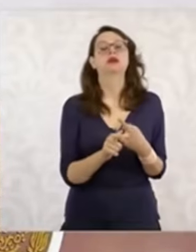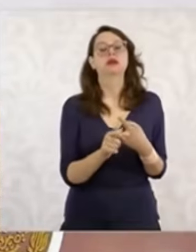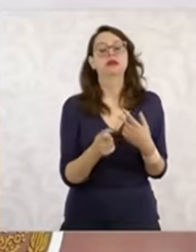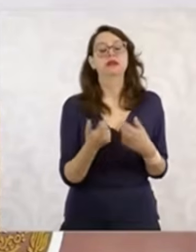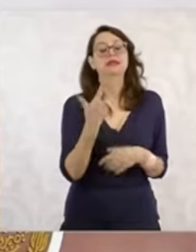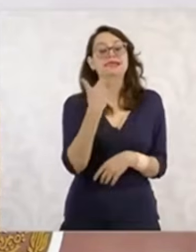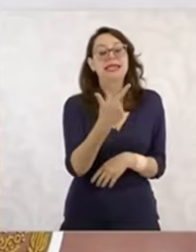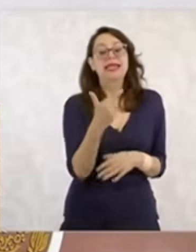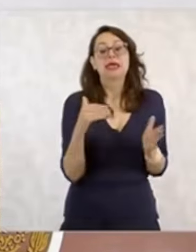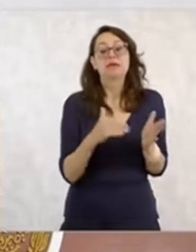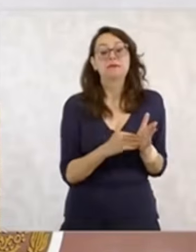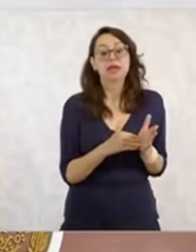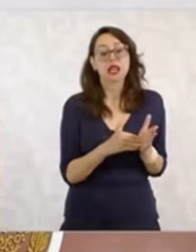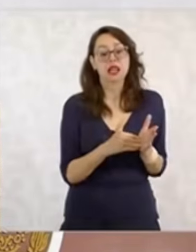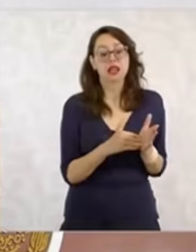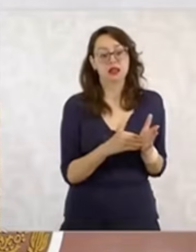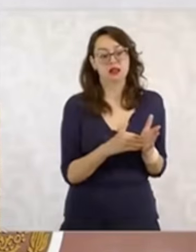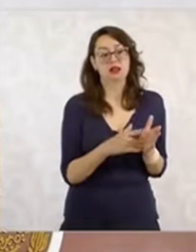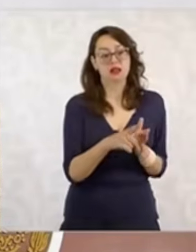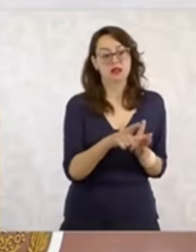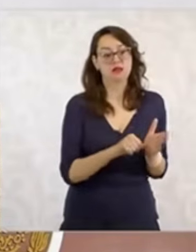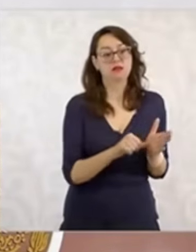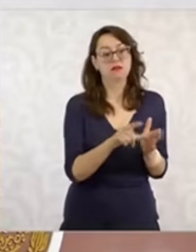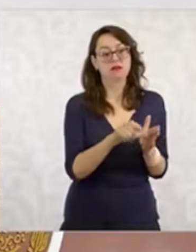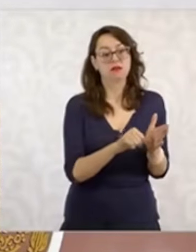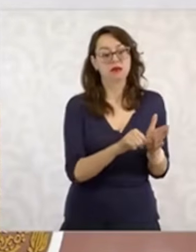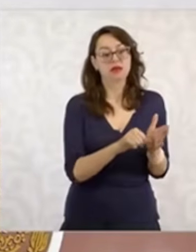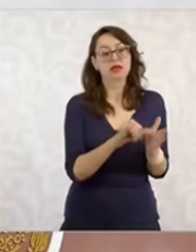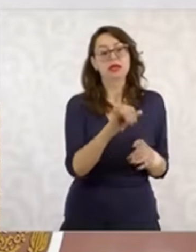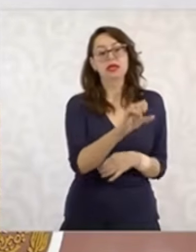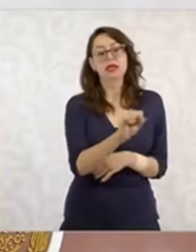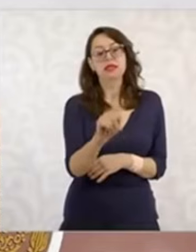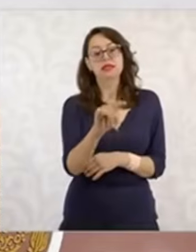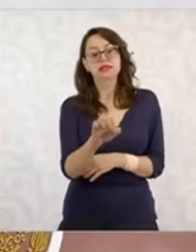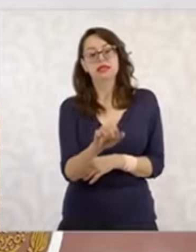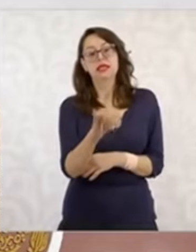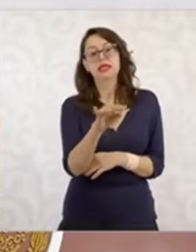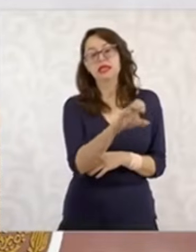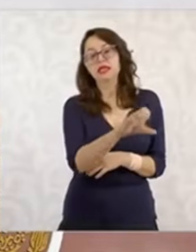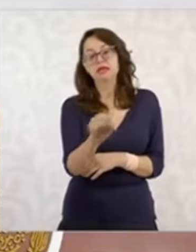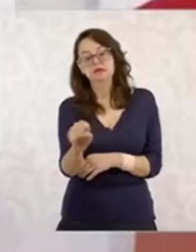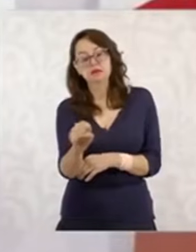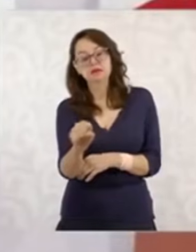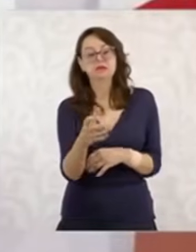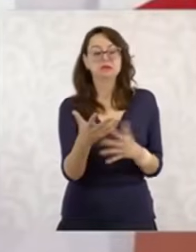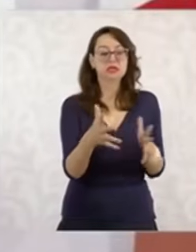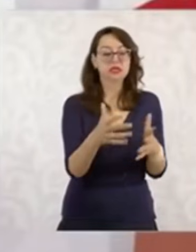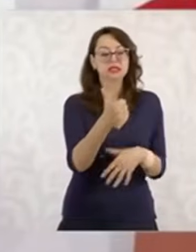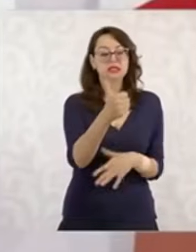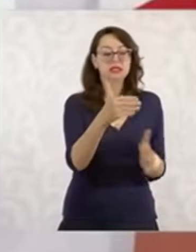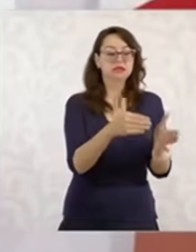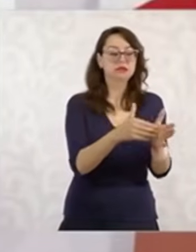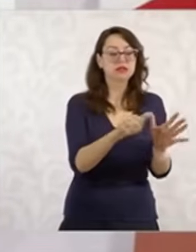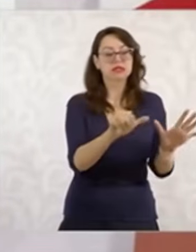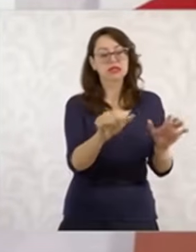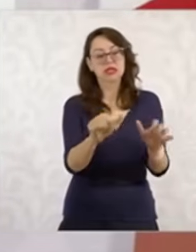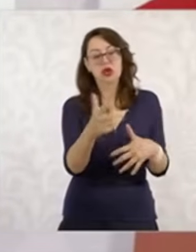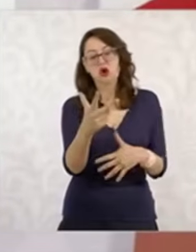pesos, y en INEGI y en el ISSSTE y en el IMSS rondan alrededor de 6,600